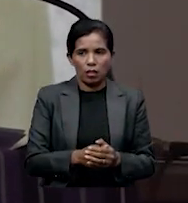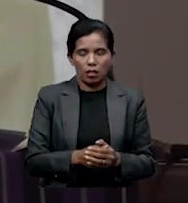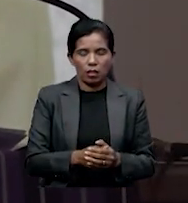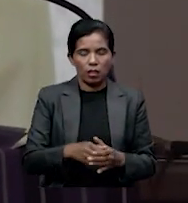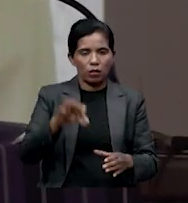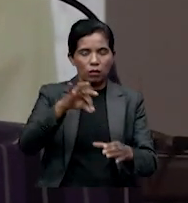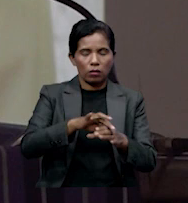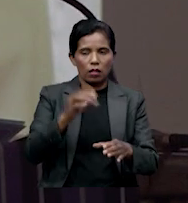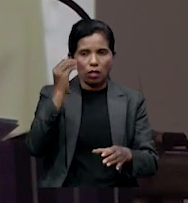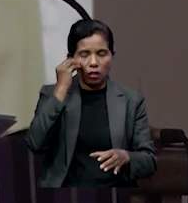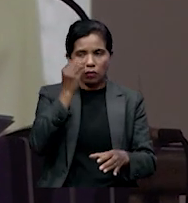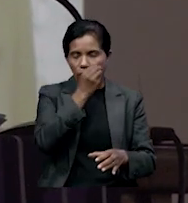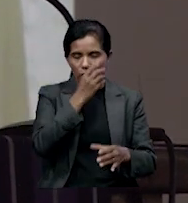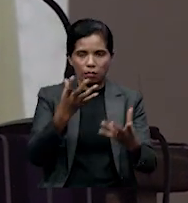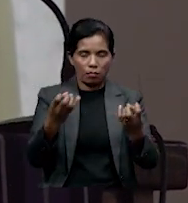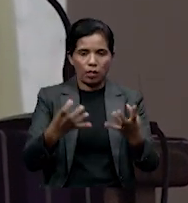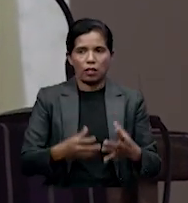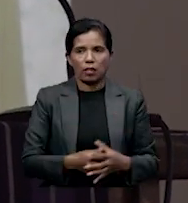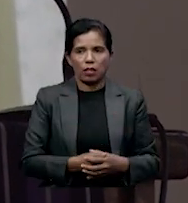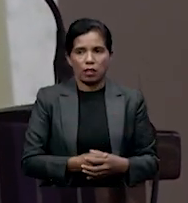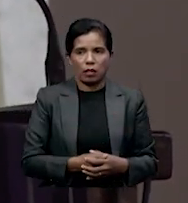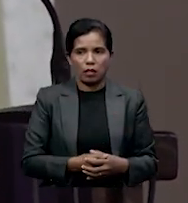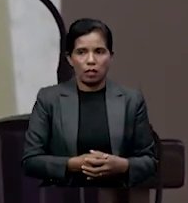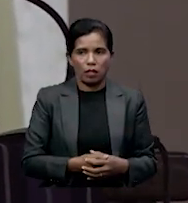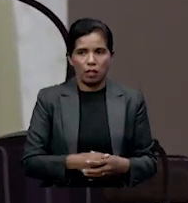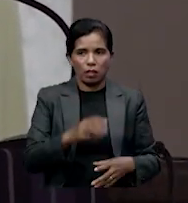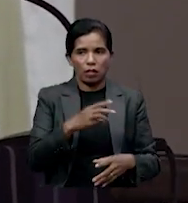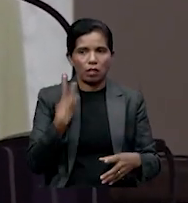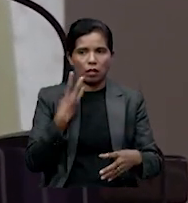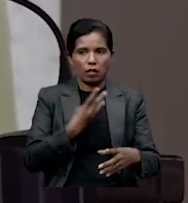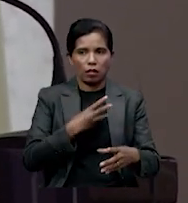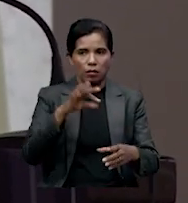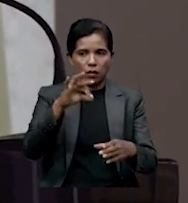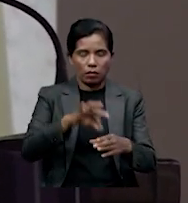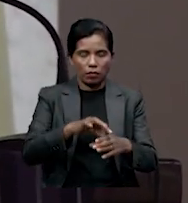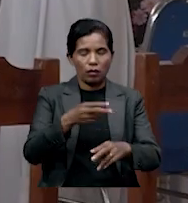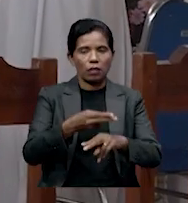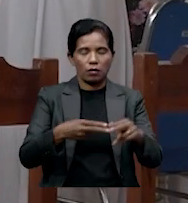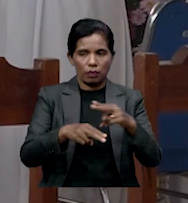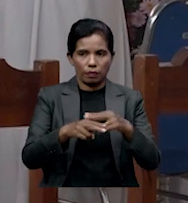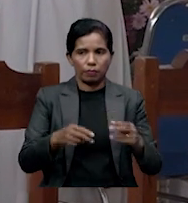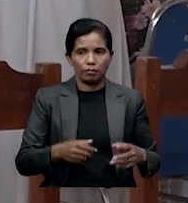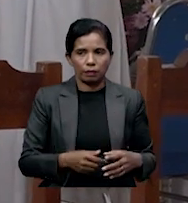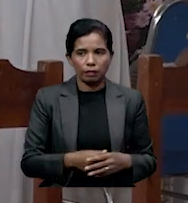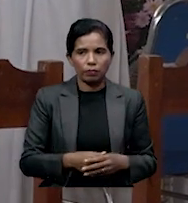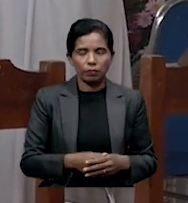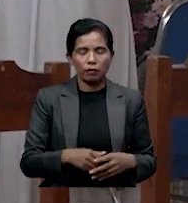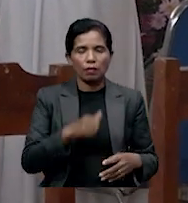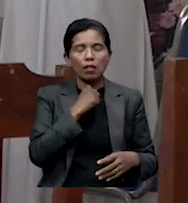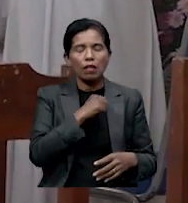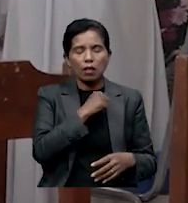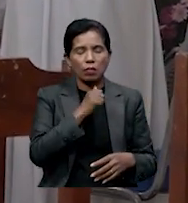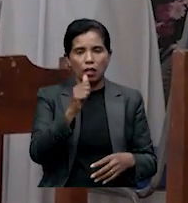barra a mi barrio se perdía de Angelino por la virtud de la roja. Padre Abito Zé